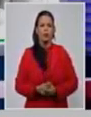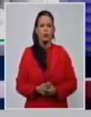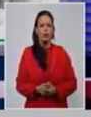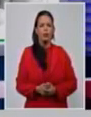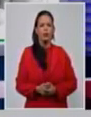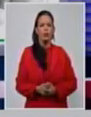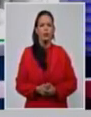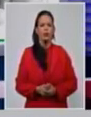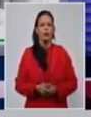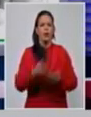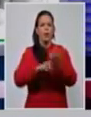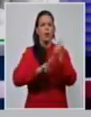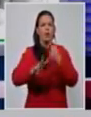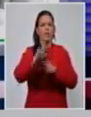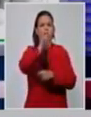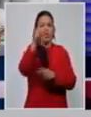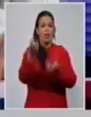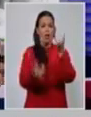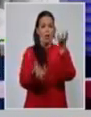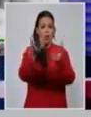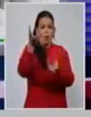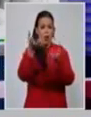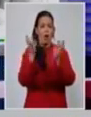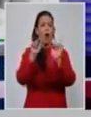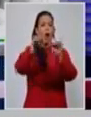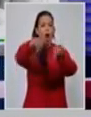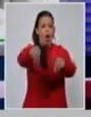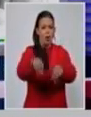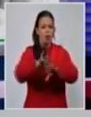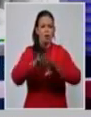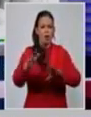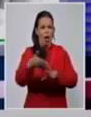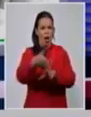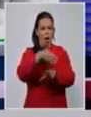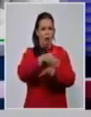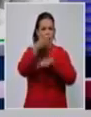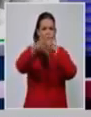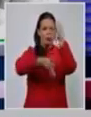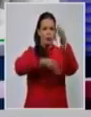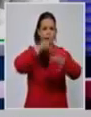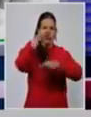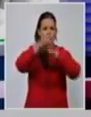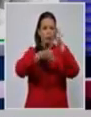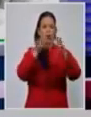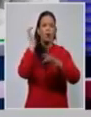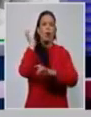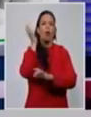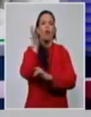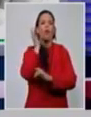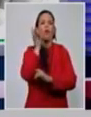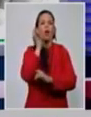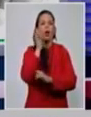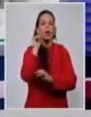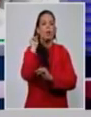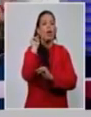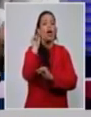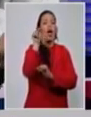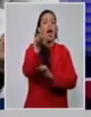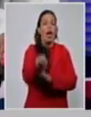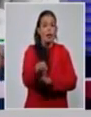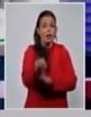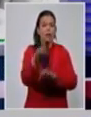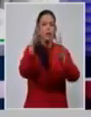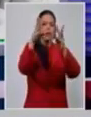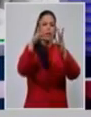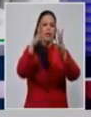Barcias desde Cienfuegos, territorio que ya habíamos comentado durante su conferencia, doctor, lleva marcando la